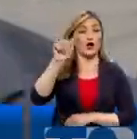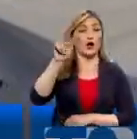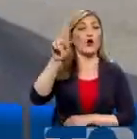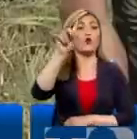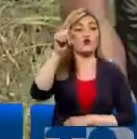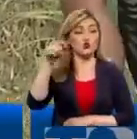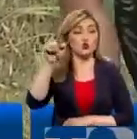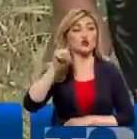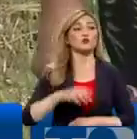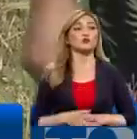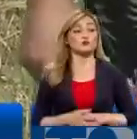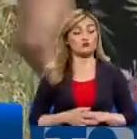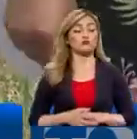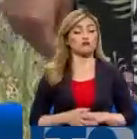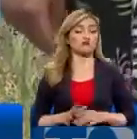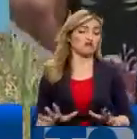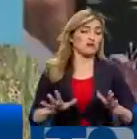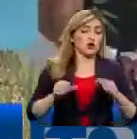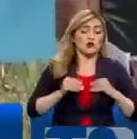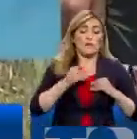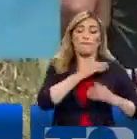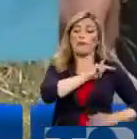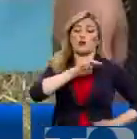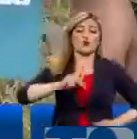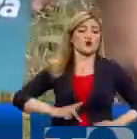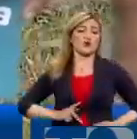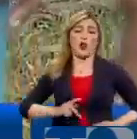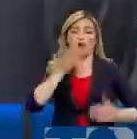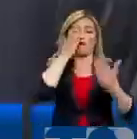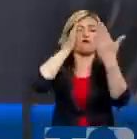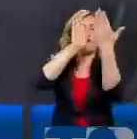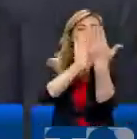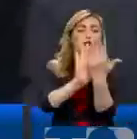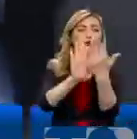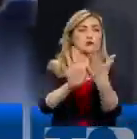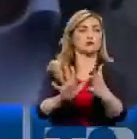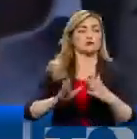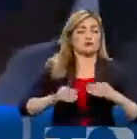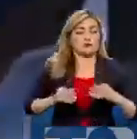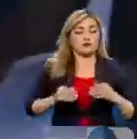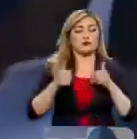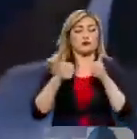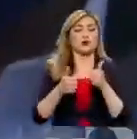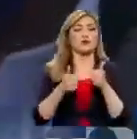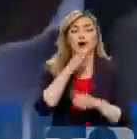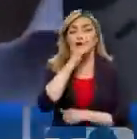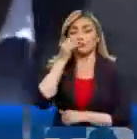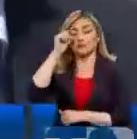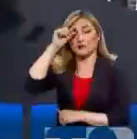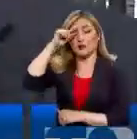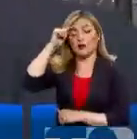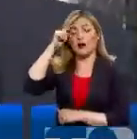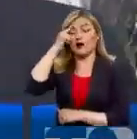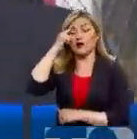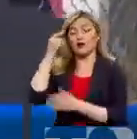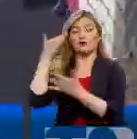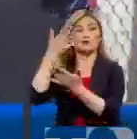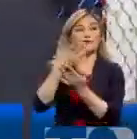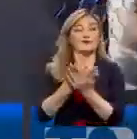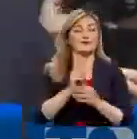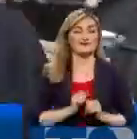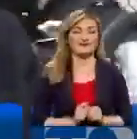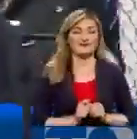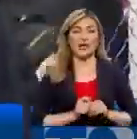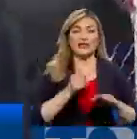Arauz, quien llegó a aceptar personalmente su candidatura. Finalmente no llegó el señor Correa. Creo que vamos a tener